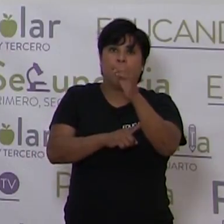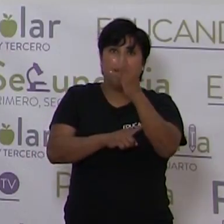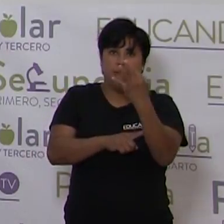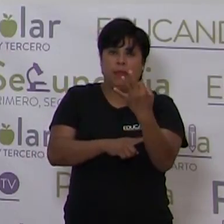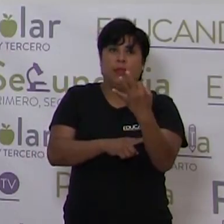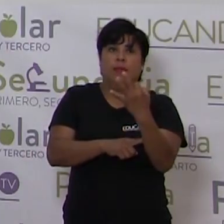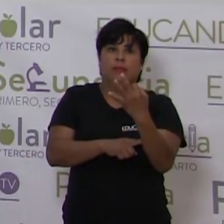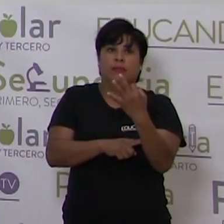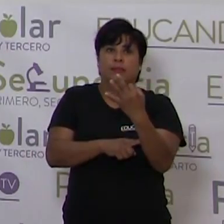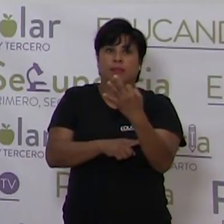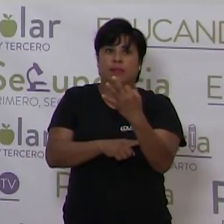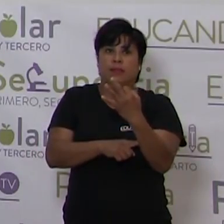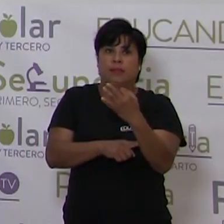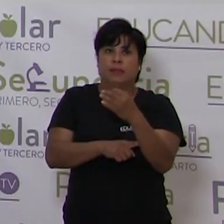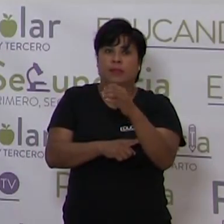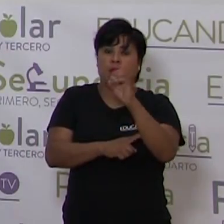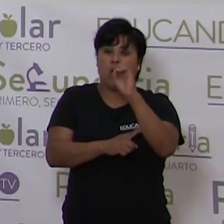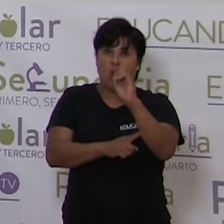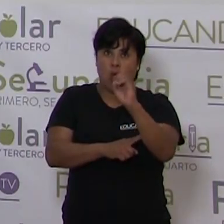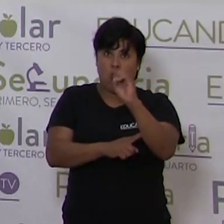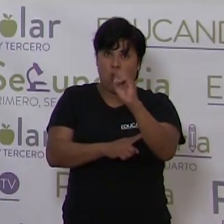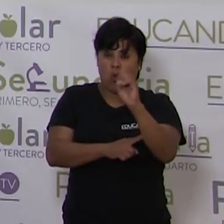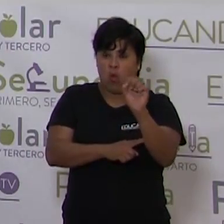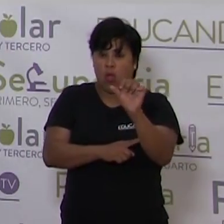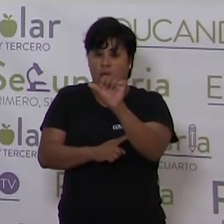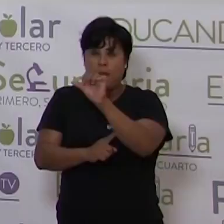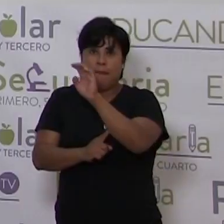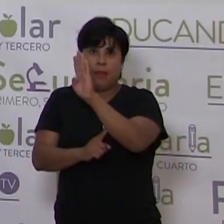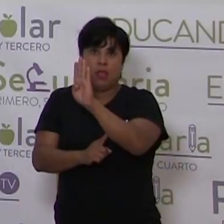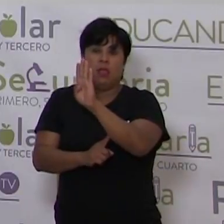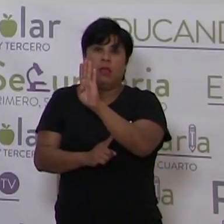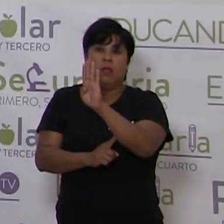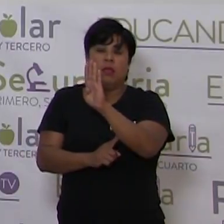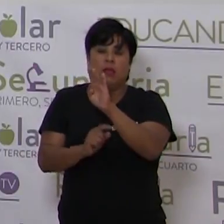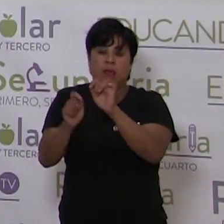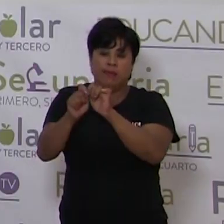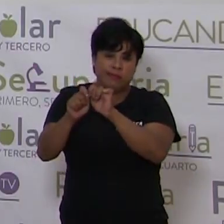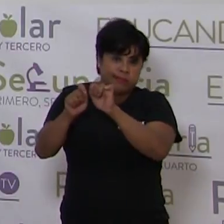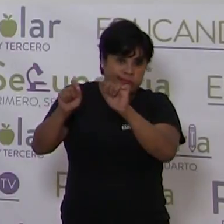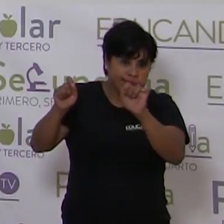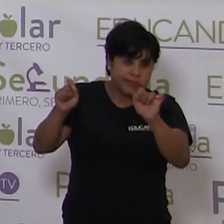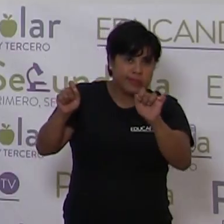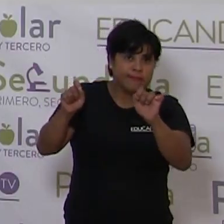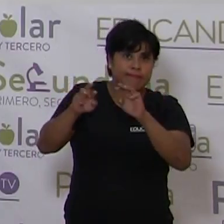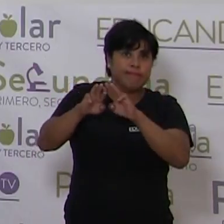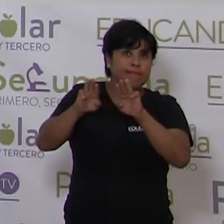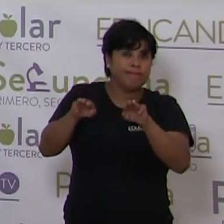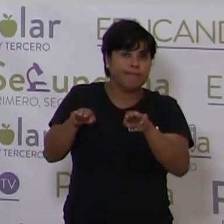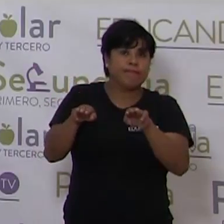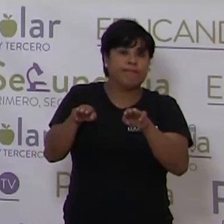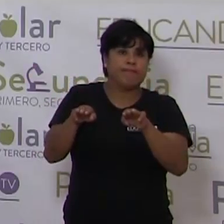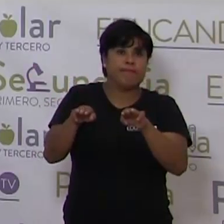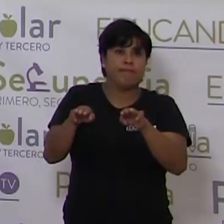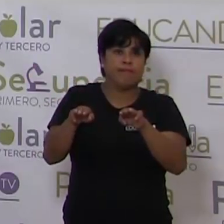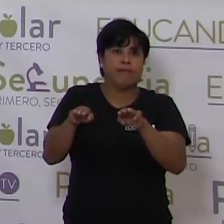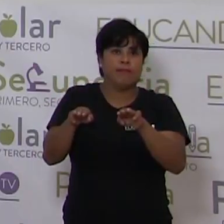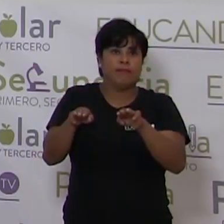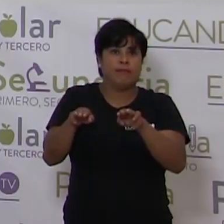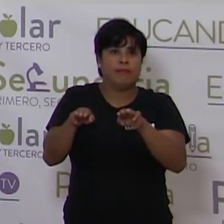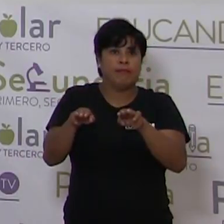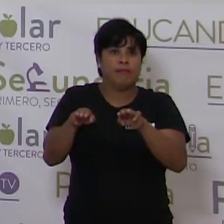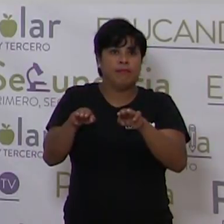23. Del O al B hay un segmento que